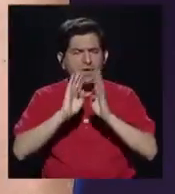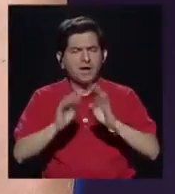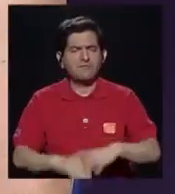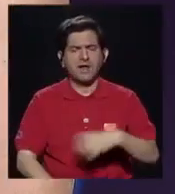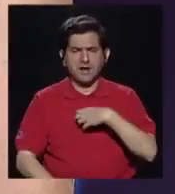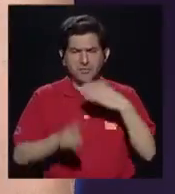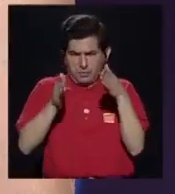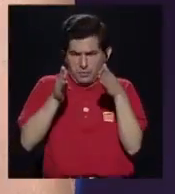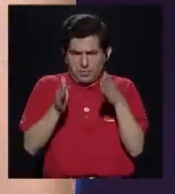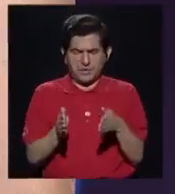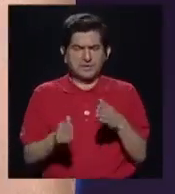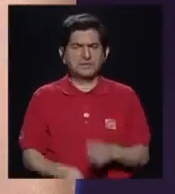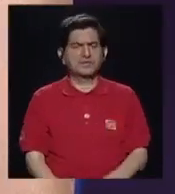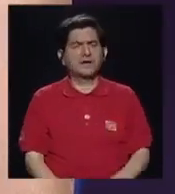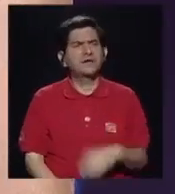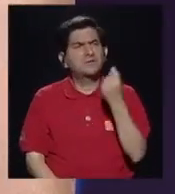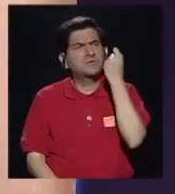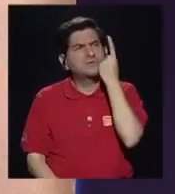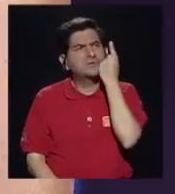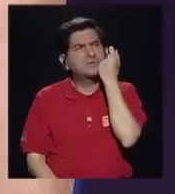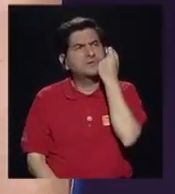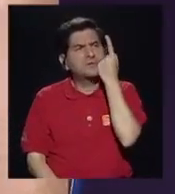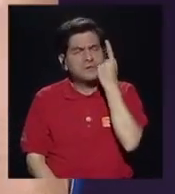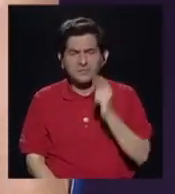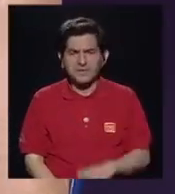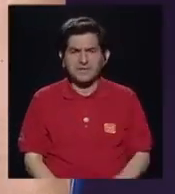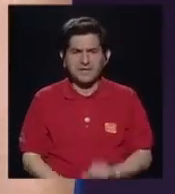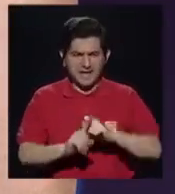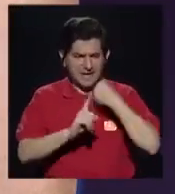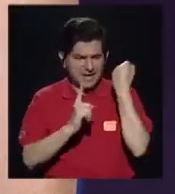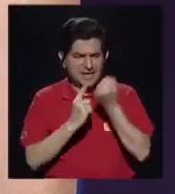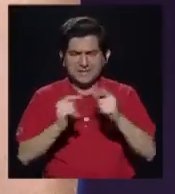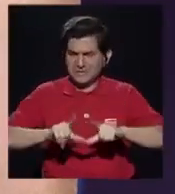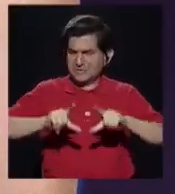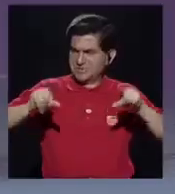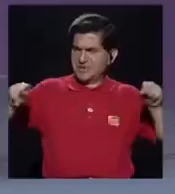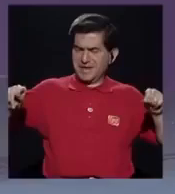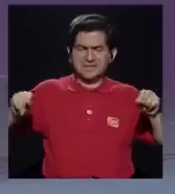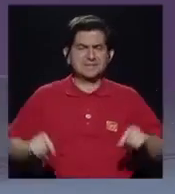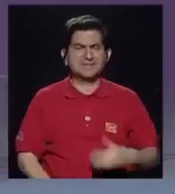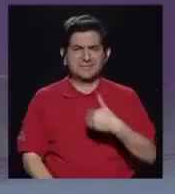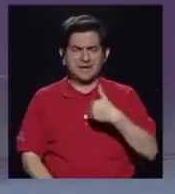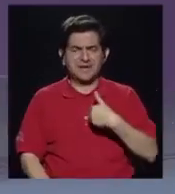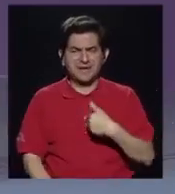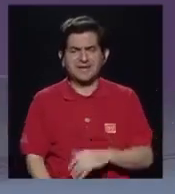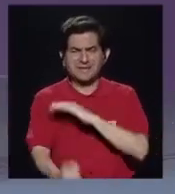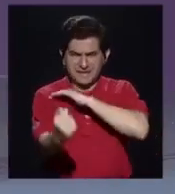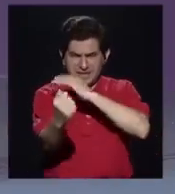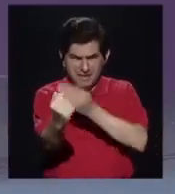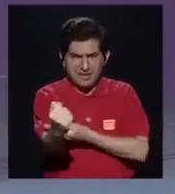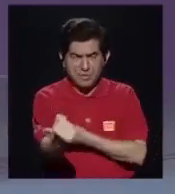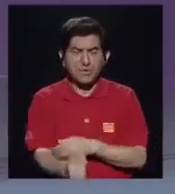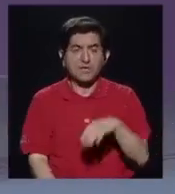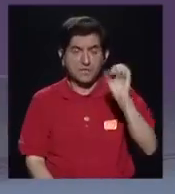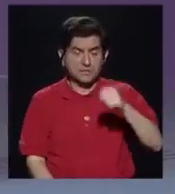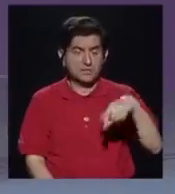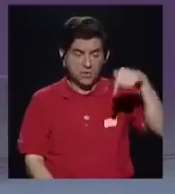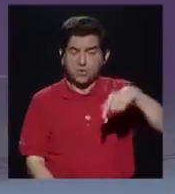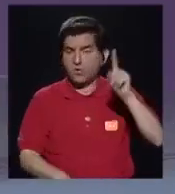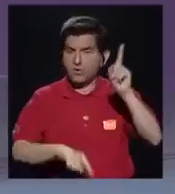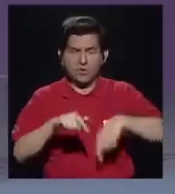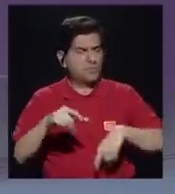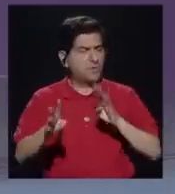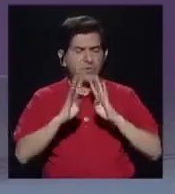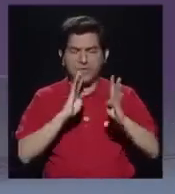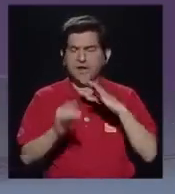aporta digamos para entender un poco esta este extremo de poder que se está ejerciendo Claro porque es insuficiente hoy hablar de